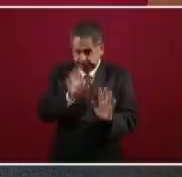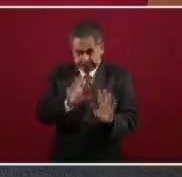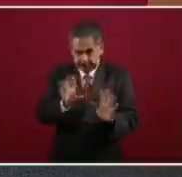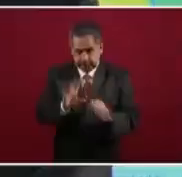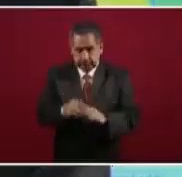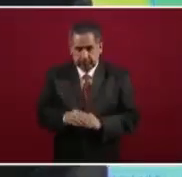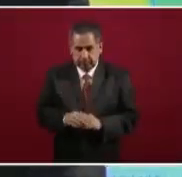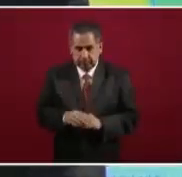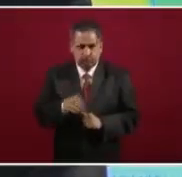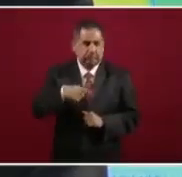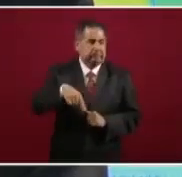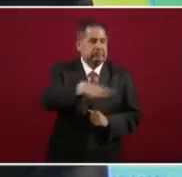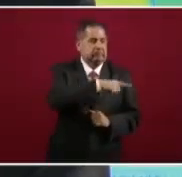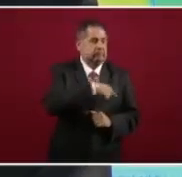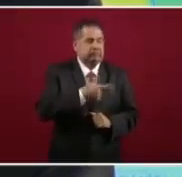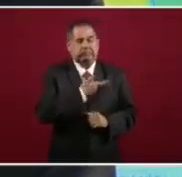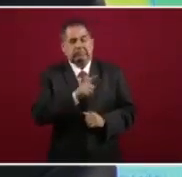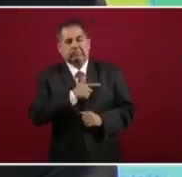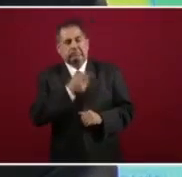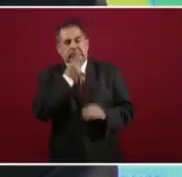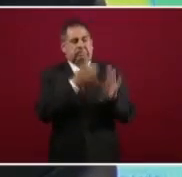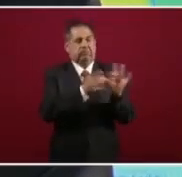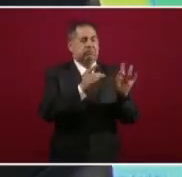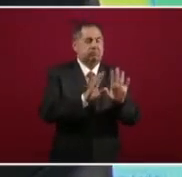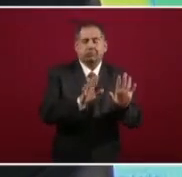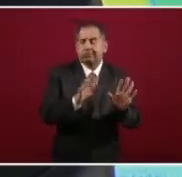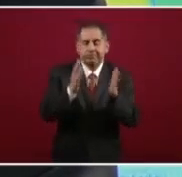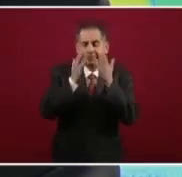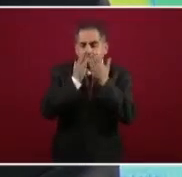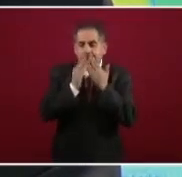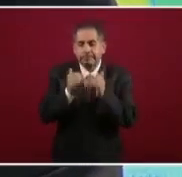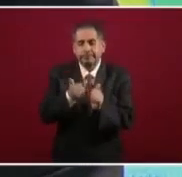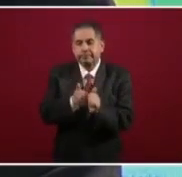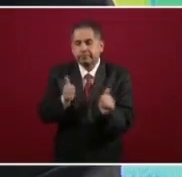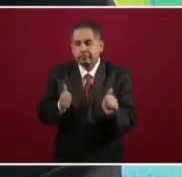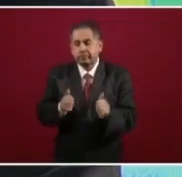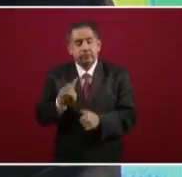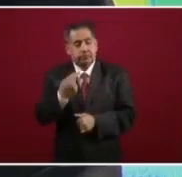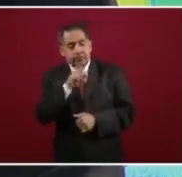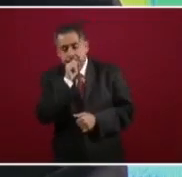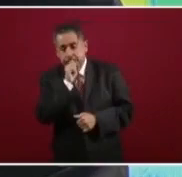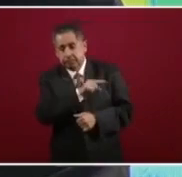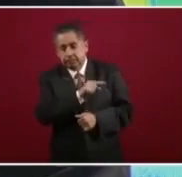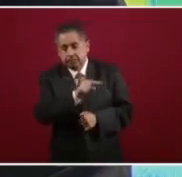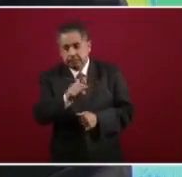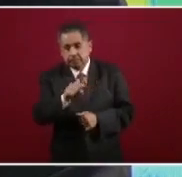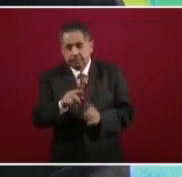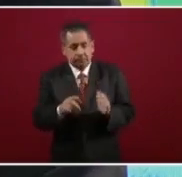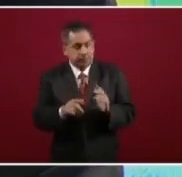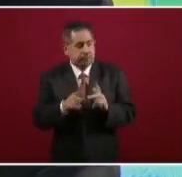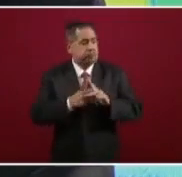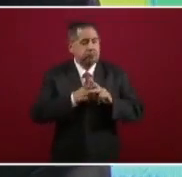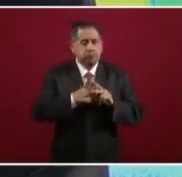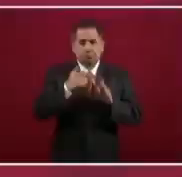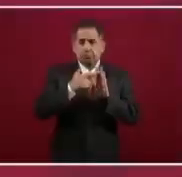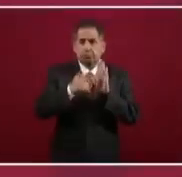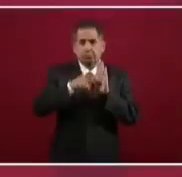no les gusta esto a los técnicos pero son sus mismos parámetros